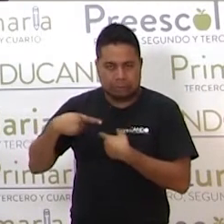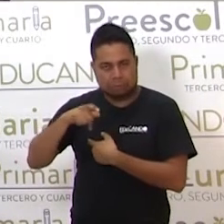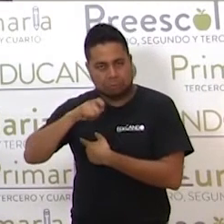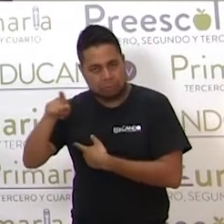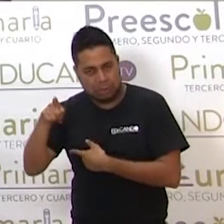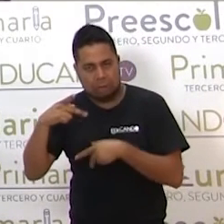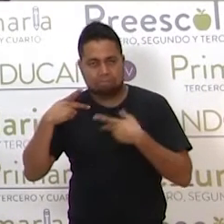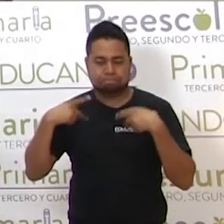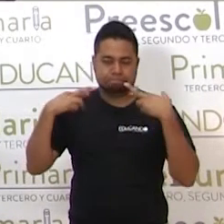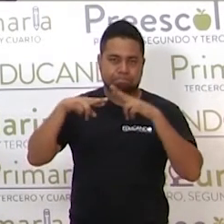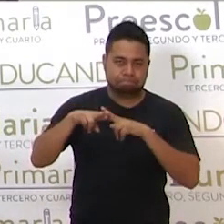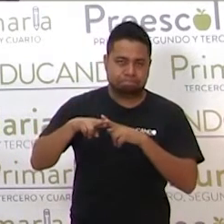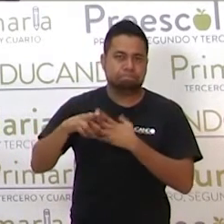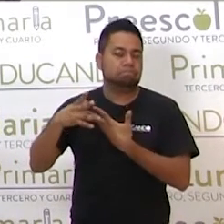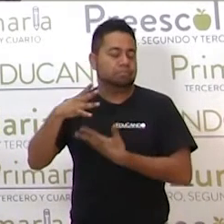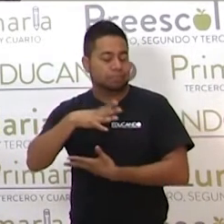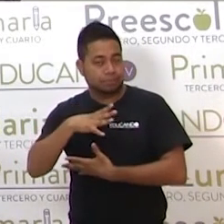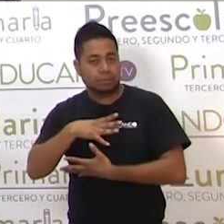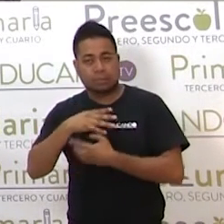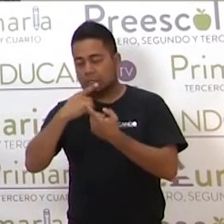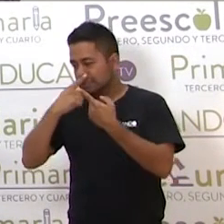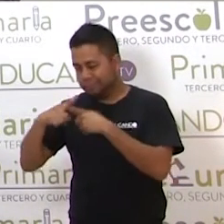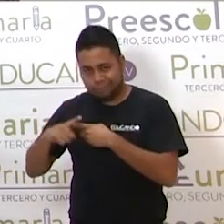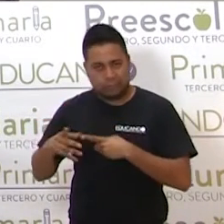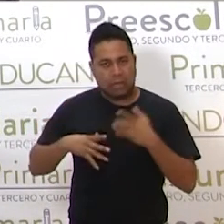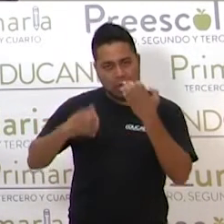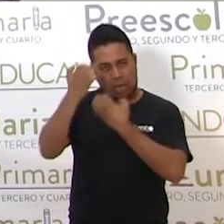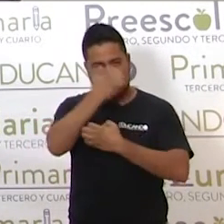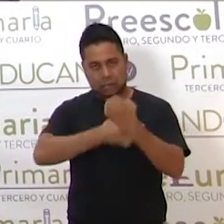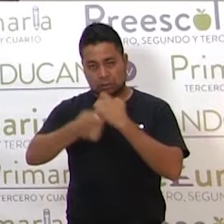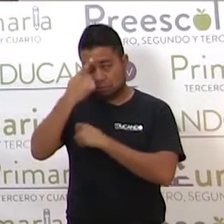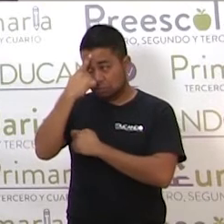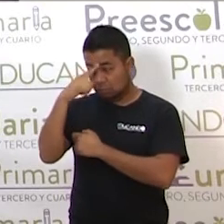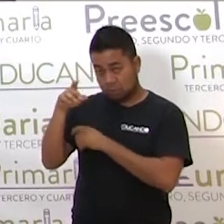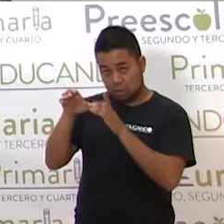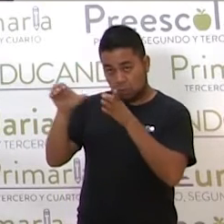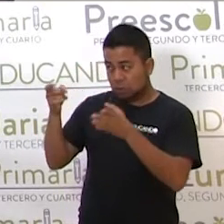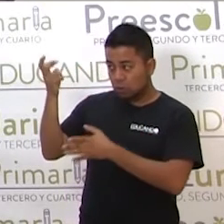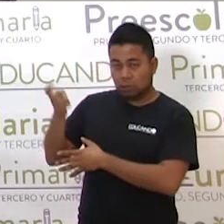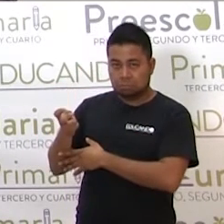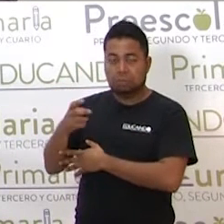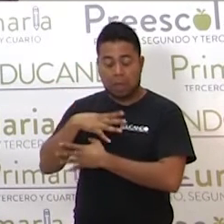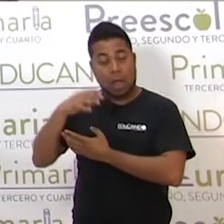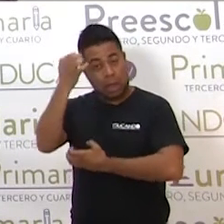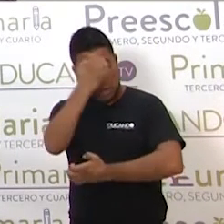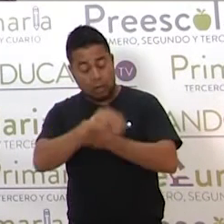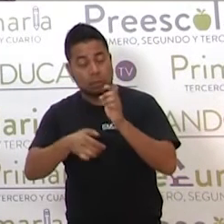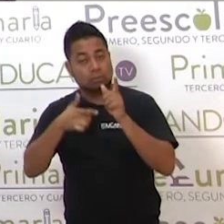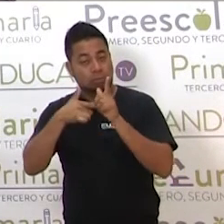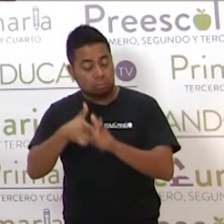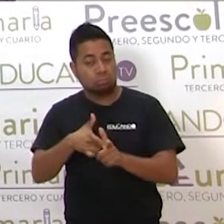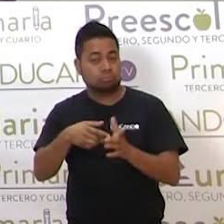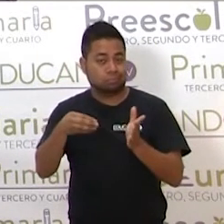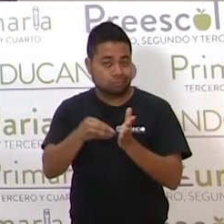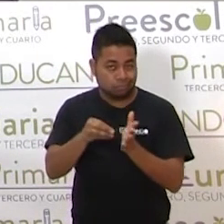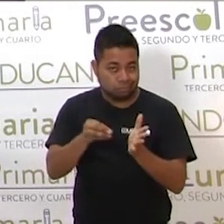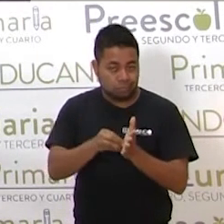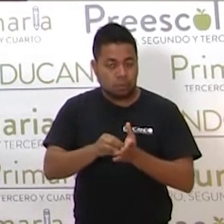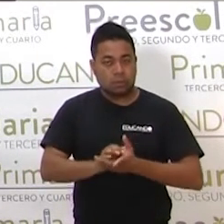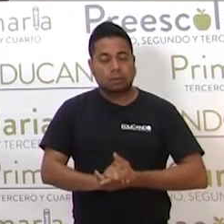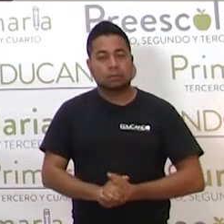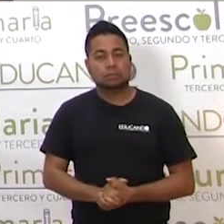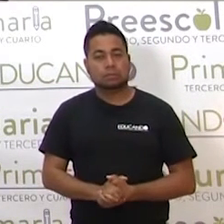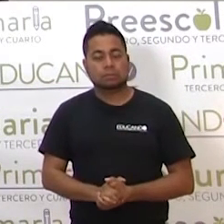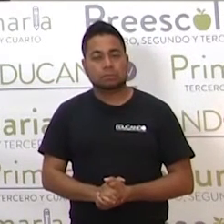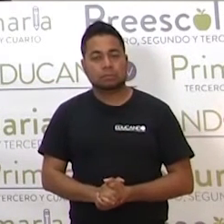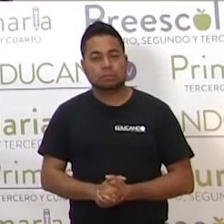académicos. Existen muchos análisis de este cuento. Se sigue